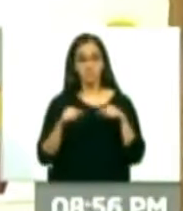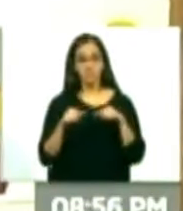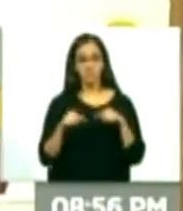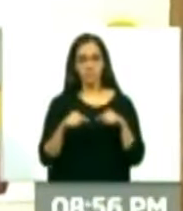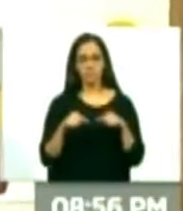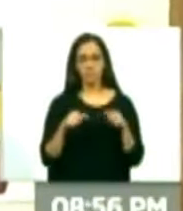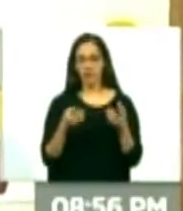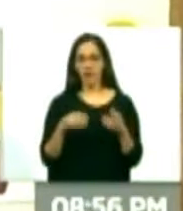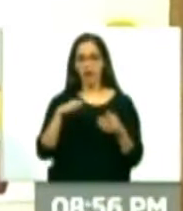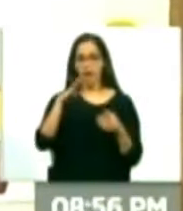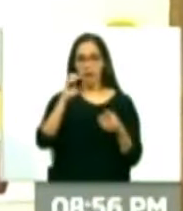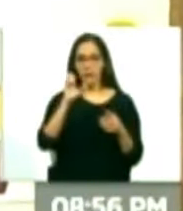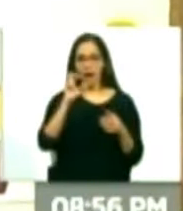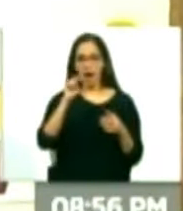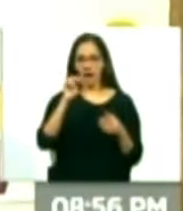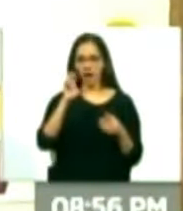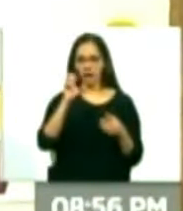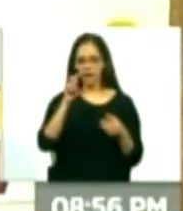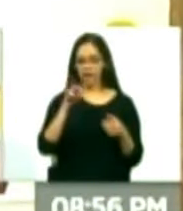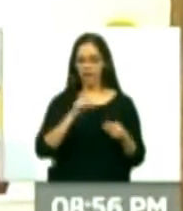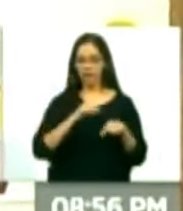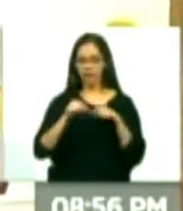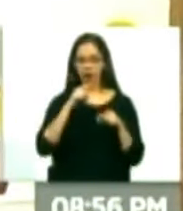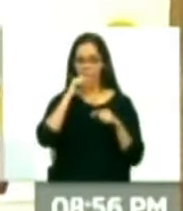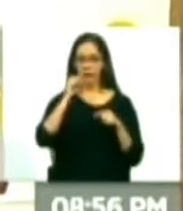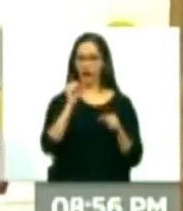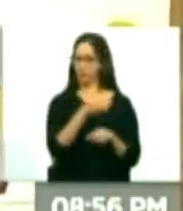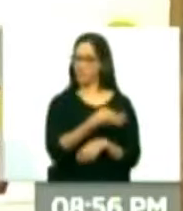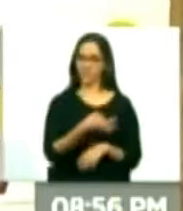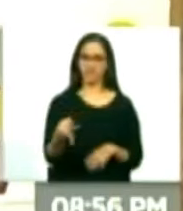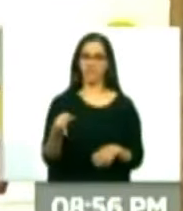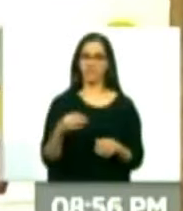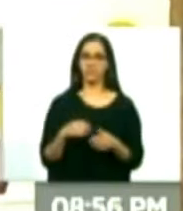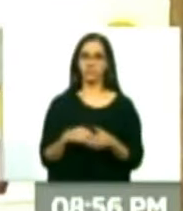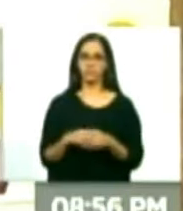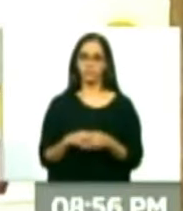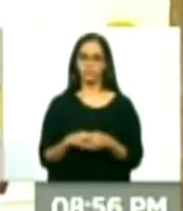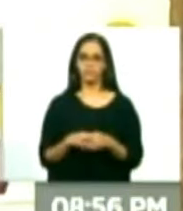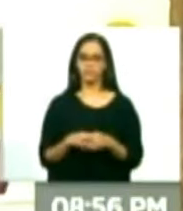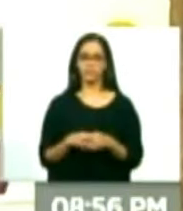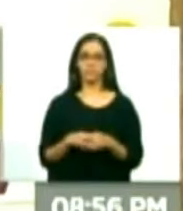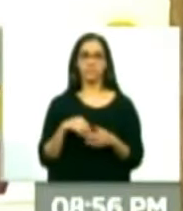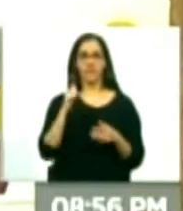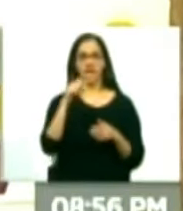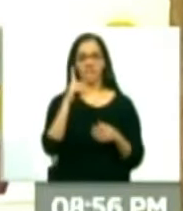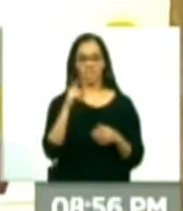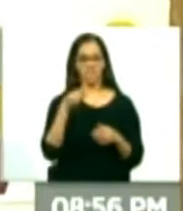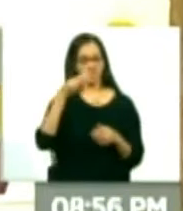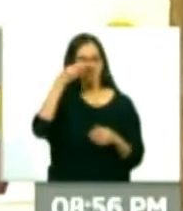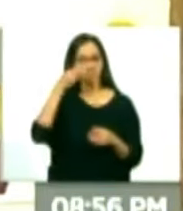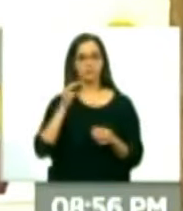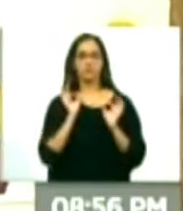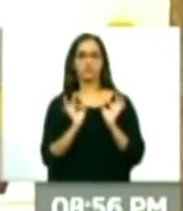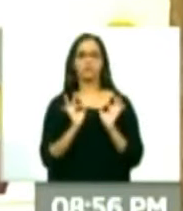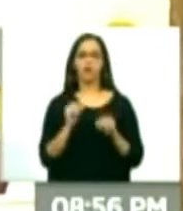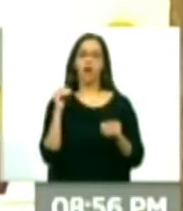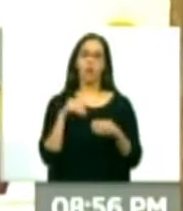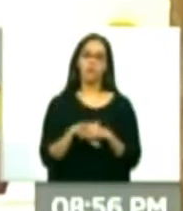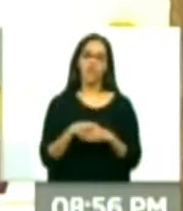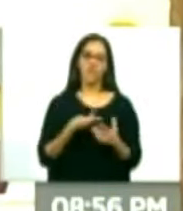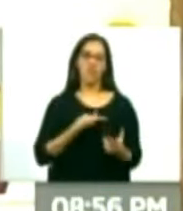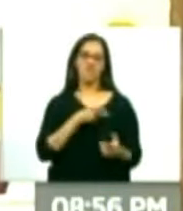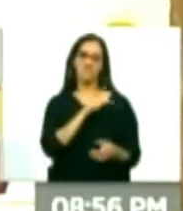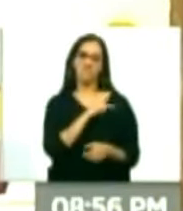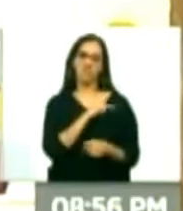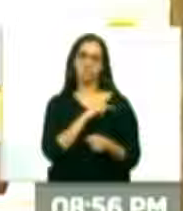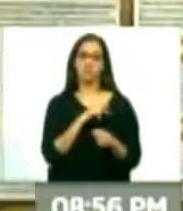Gutiérrez con el régimen de Maduro ha sido perfecta. Montó su AD chimba justo a tiempo para votar en la farsa electoral del